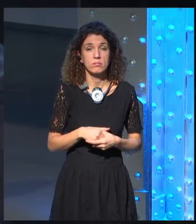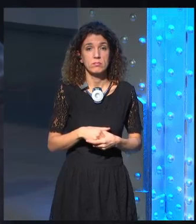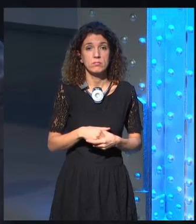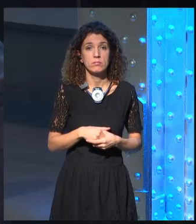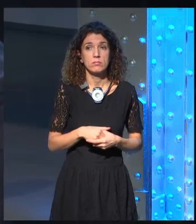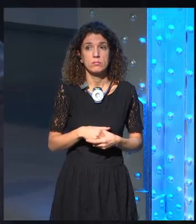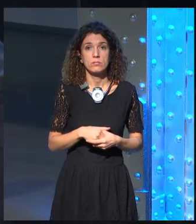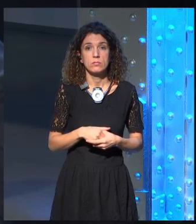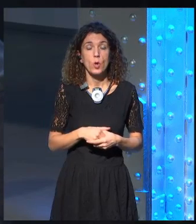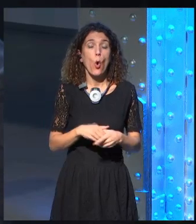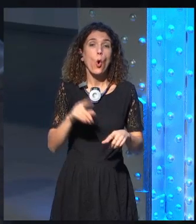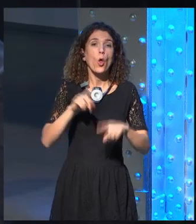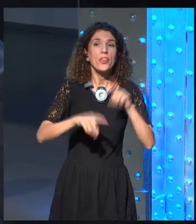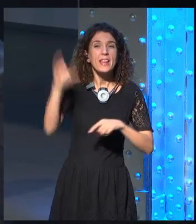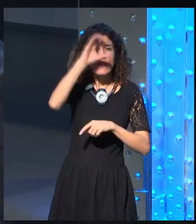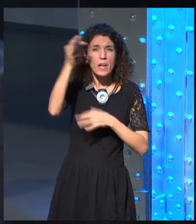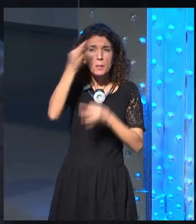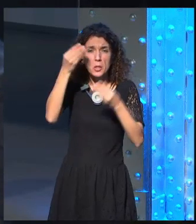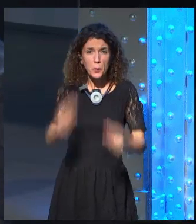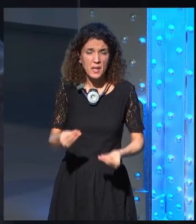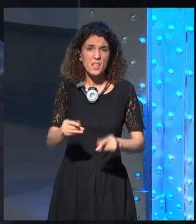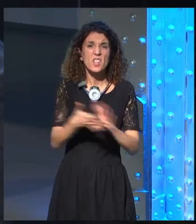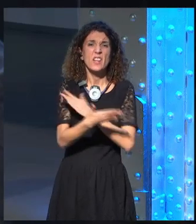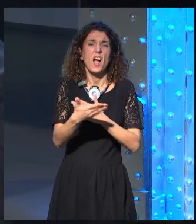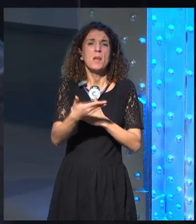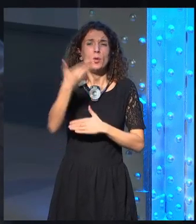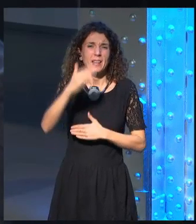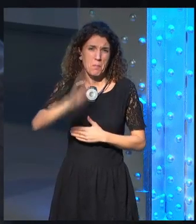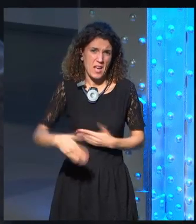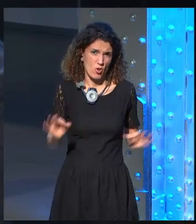sea físicamente o científicamente precisa es una prioridad menor.